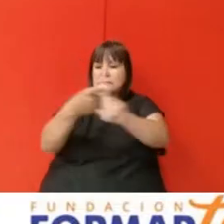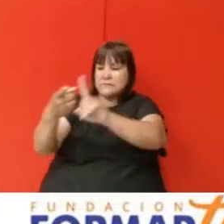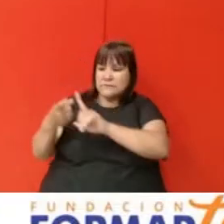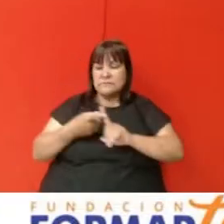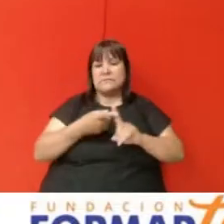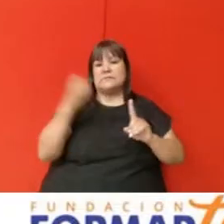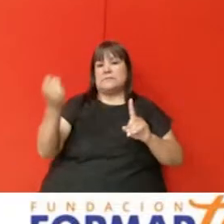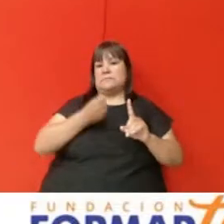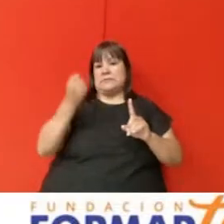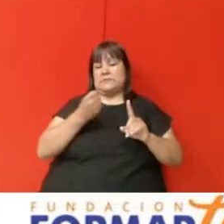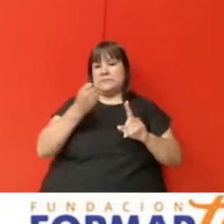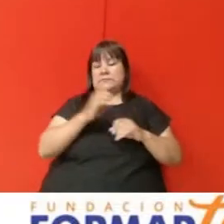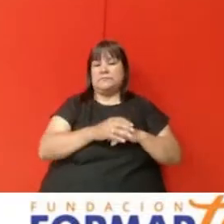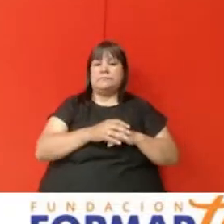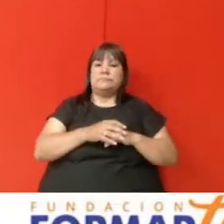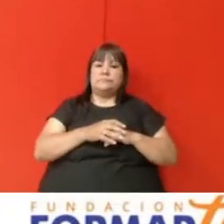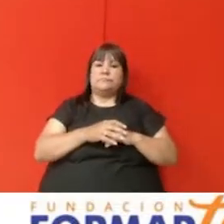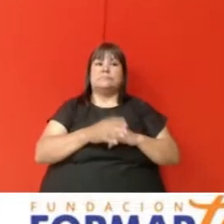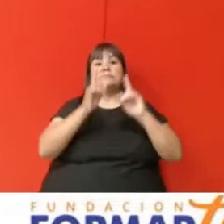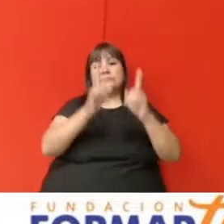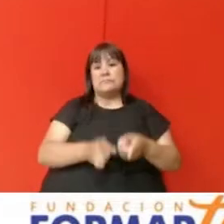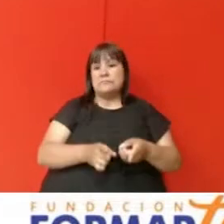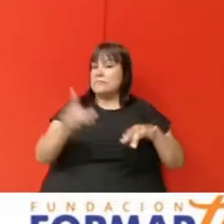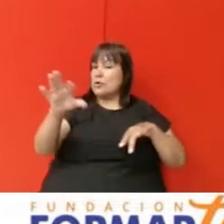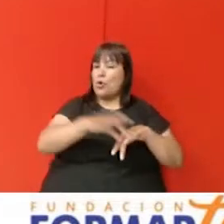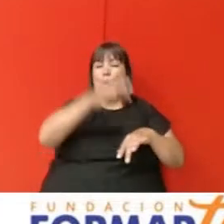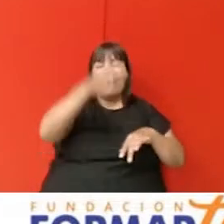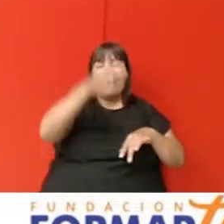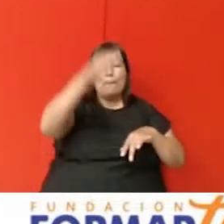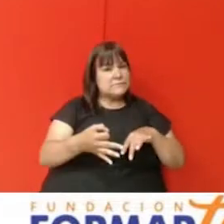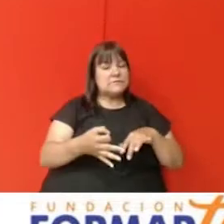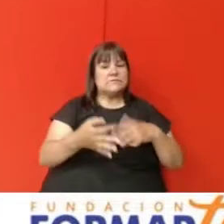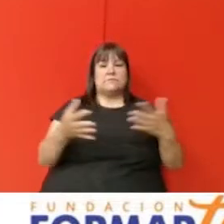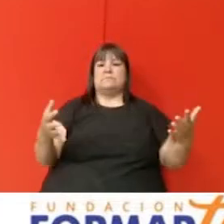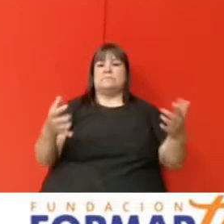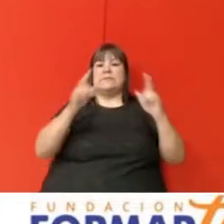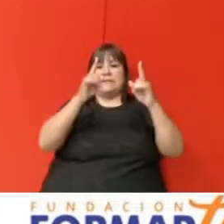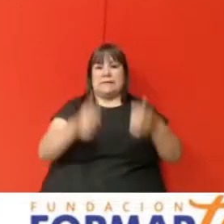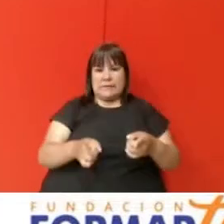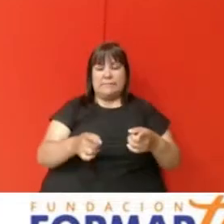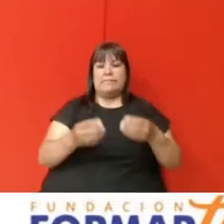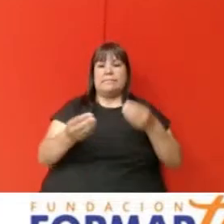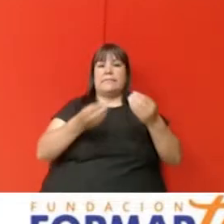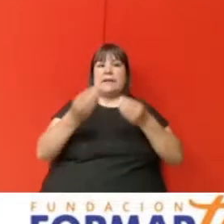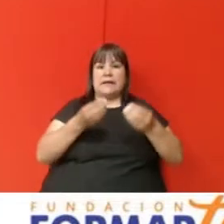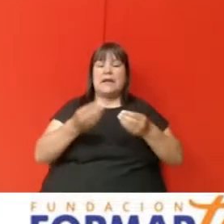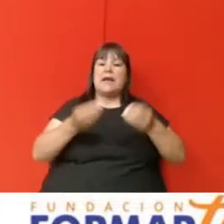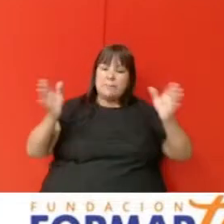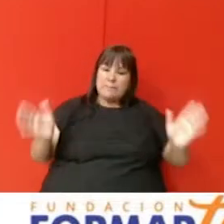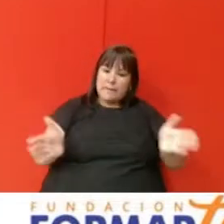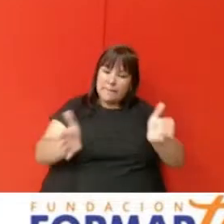geriatría, etc. Y por supuesto, un compromiso severo en la promoción de lo